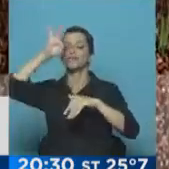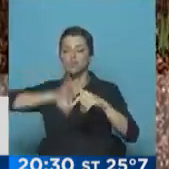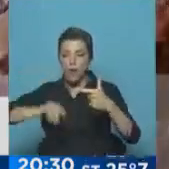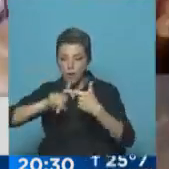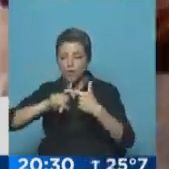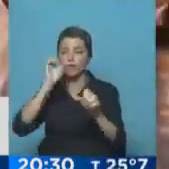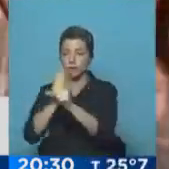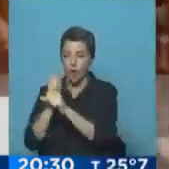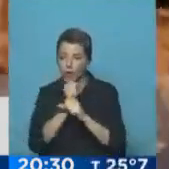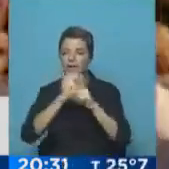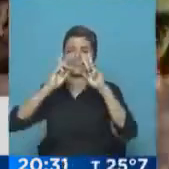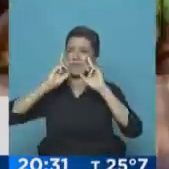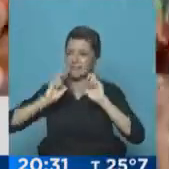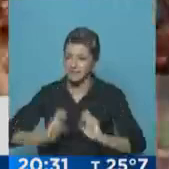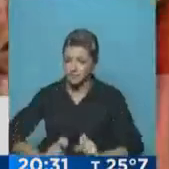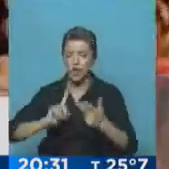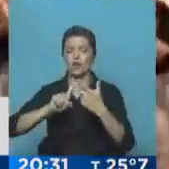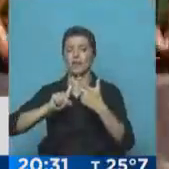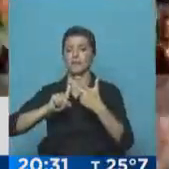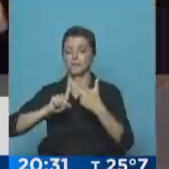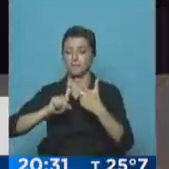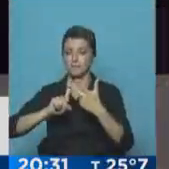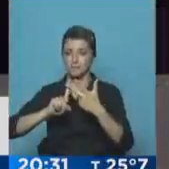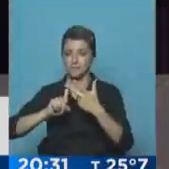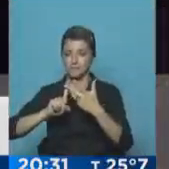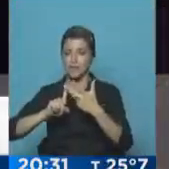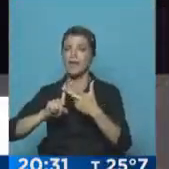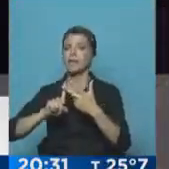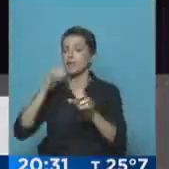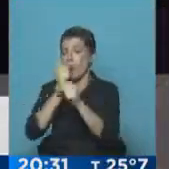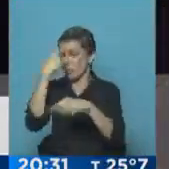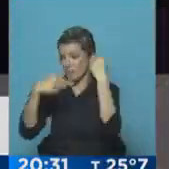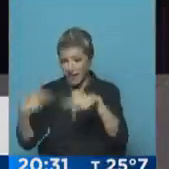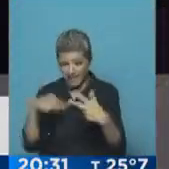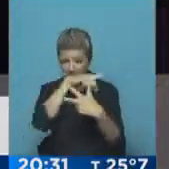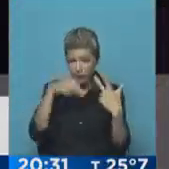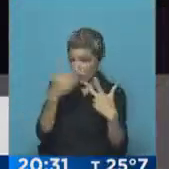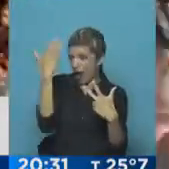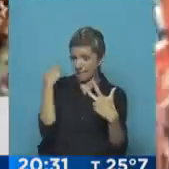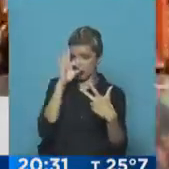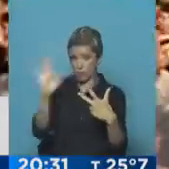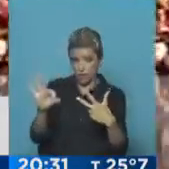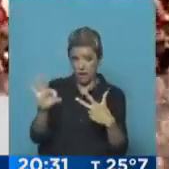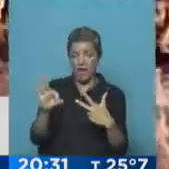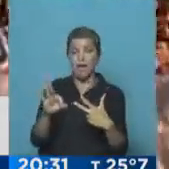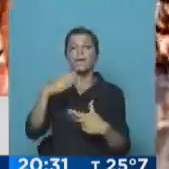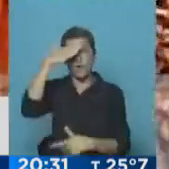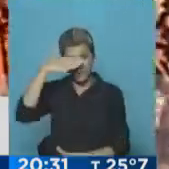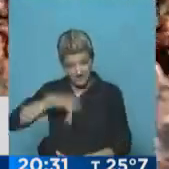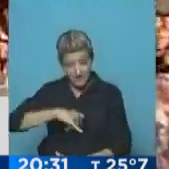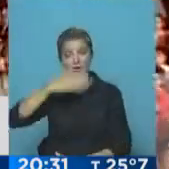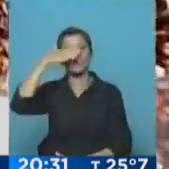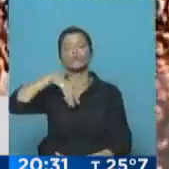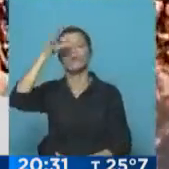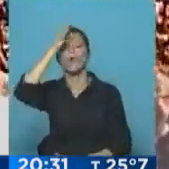salarios, investigaciones, trabajos como los que han hecho durante estos últimos 12 años